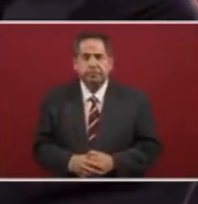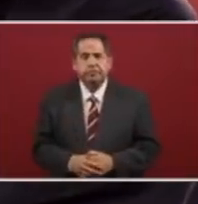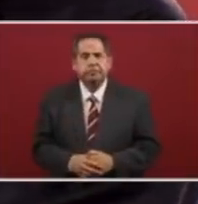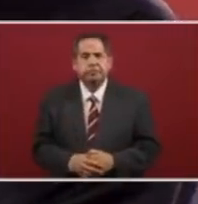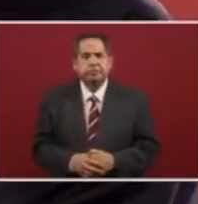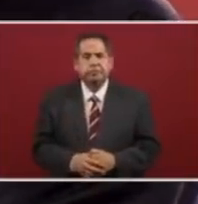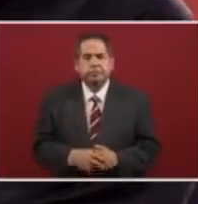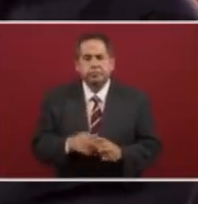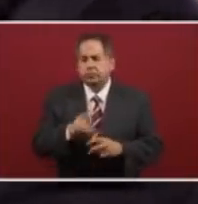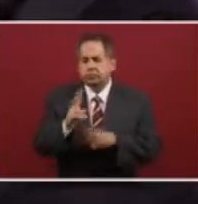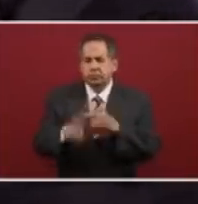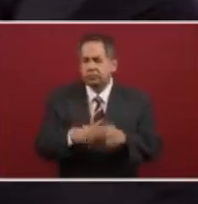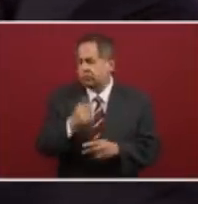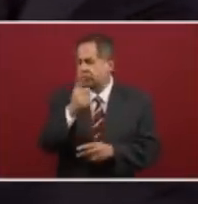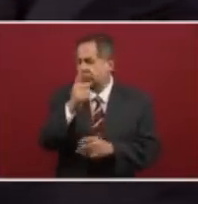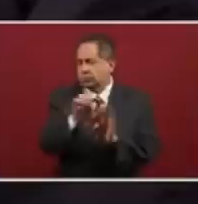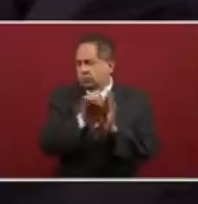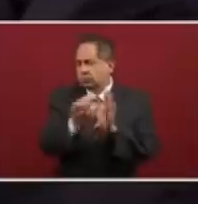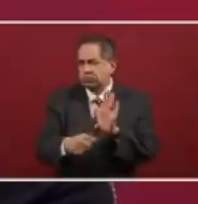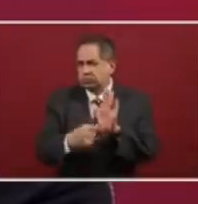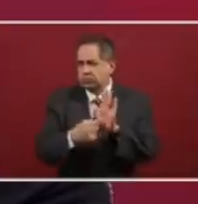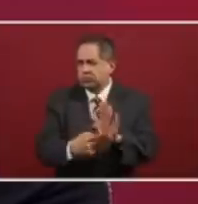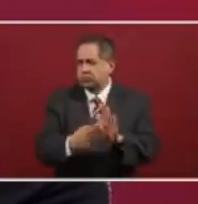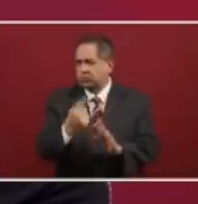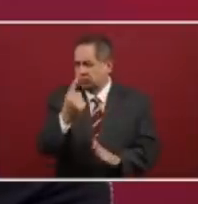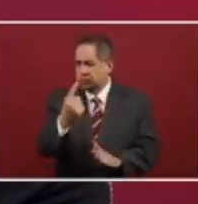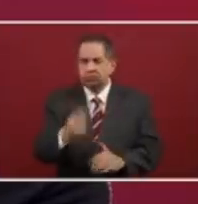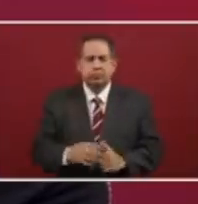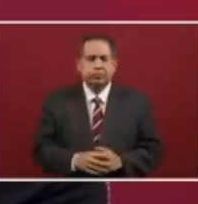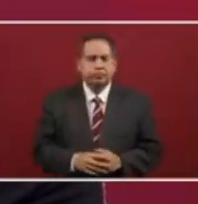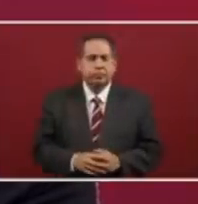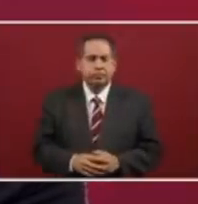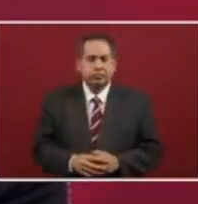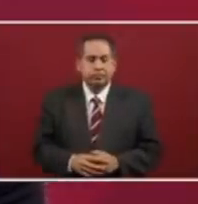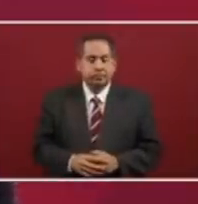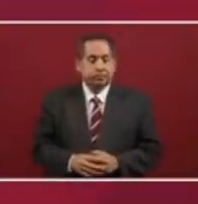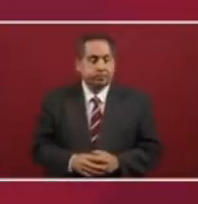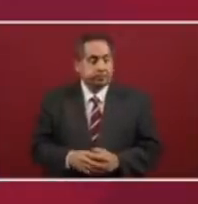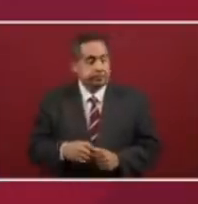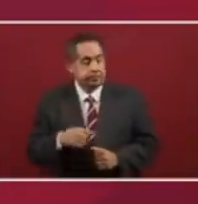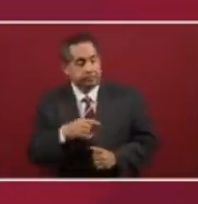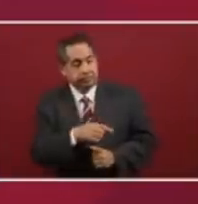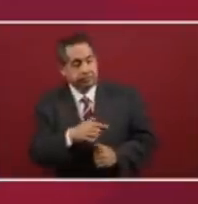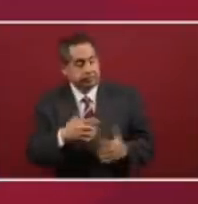a dar un ejemplo una industria